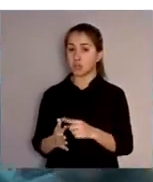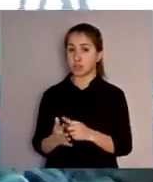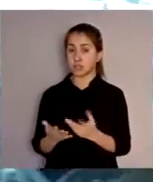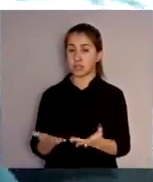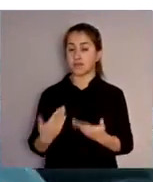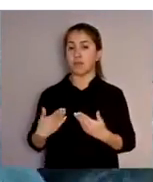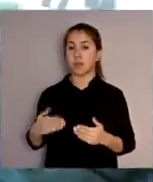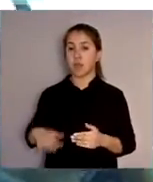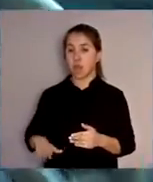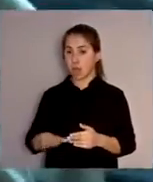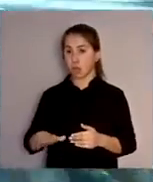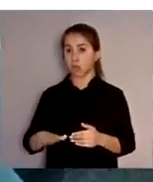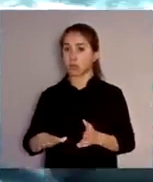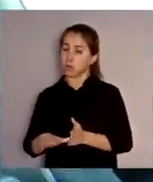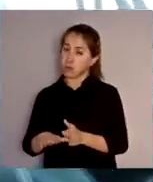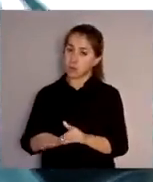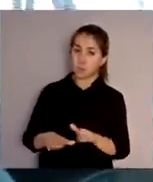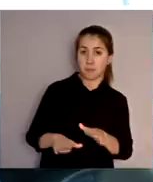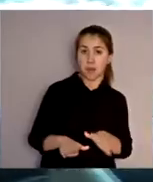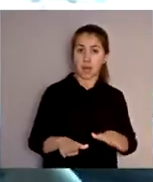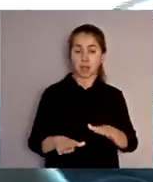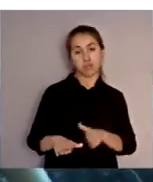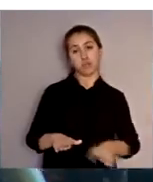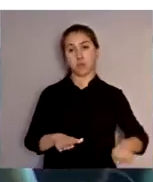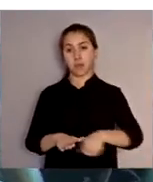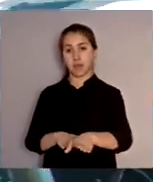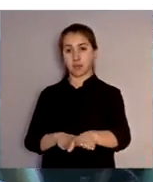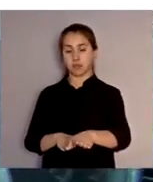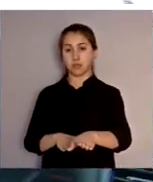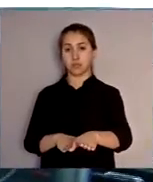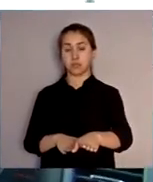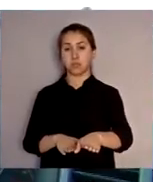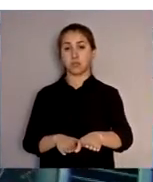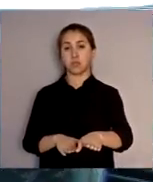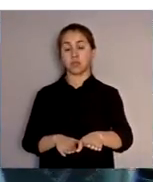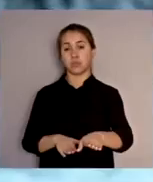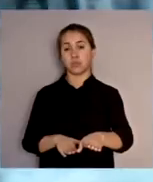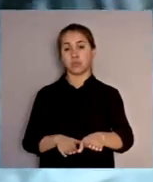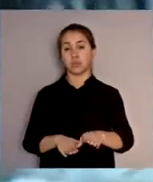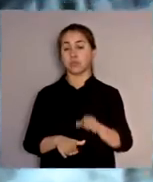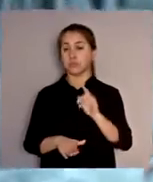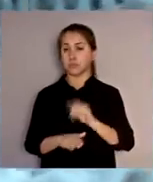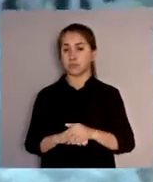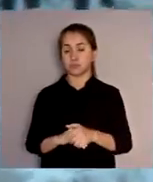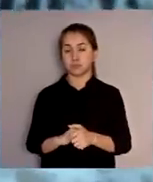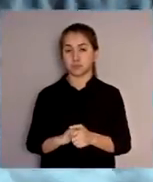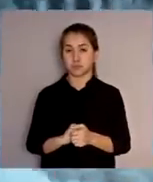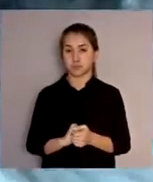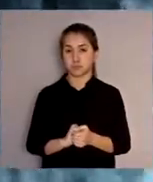para el lado. Y te voy a echar para el lado, échate para el lado y yo paso. Ya. Y a ver.